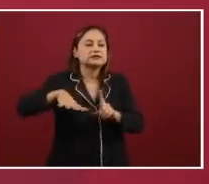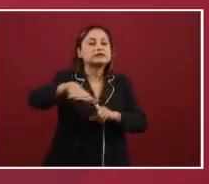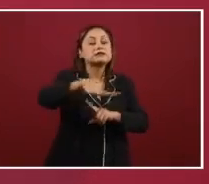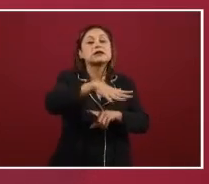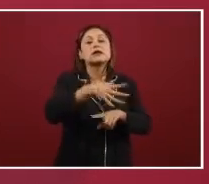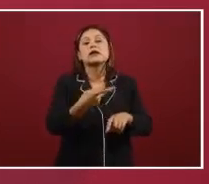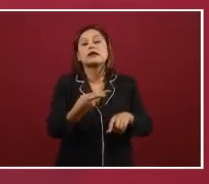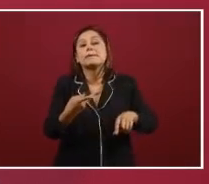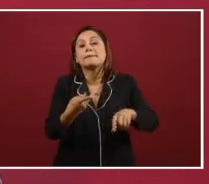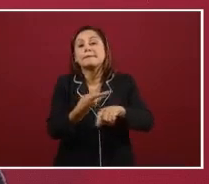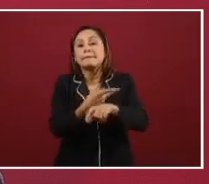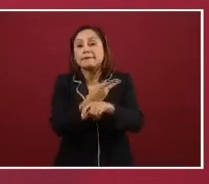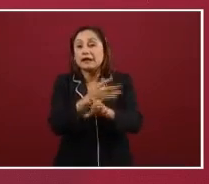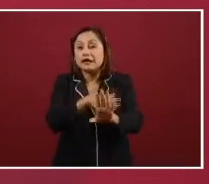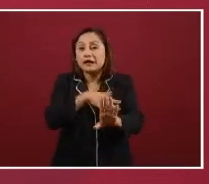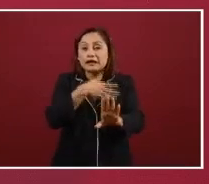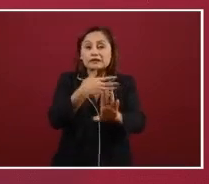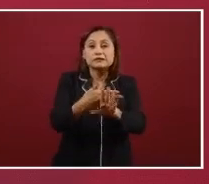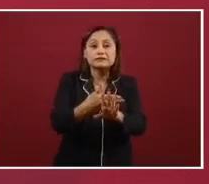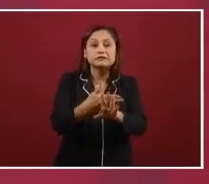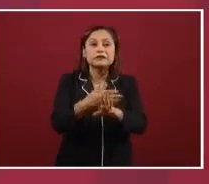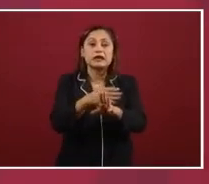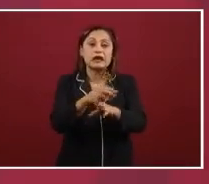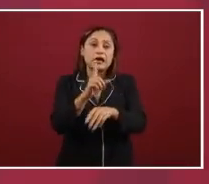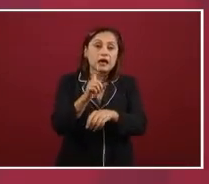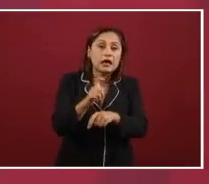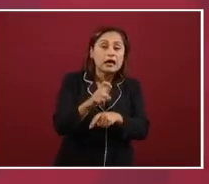manera sincera, también